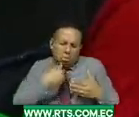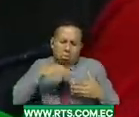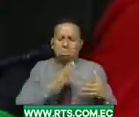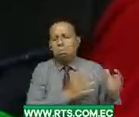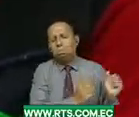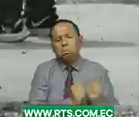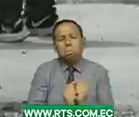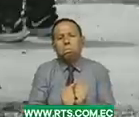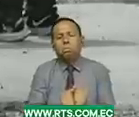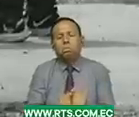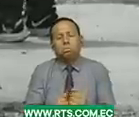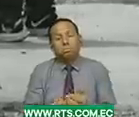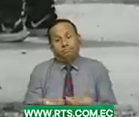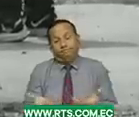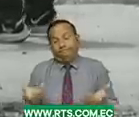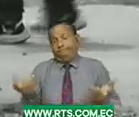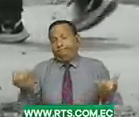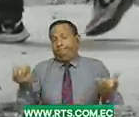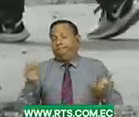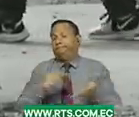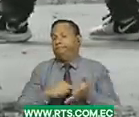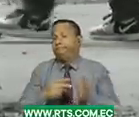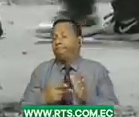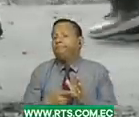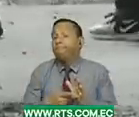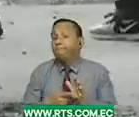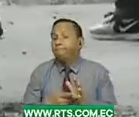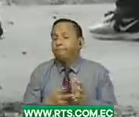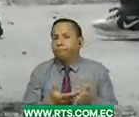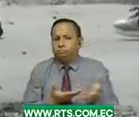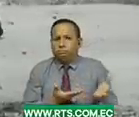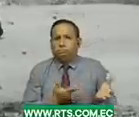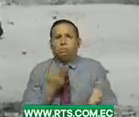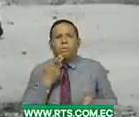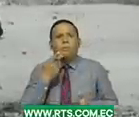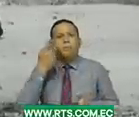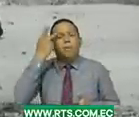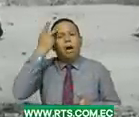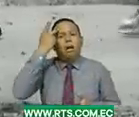que verlo. Y eso hace que los padres en ese